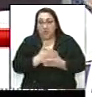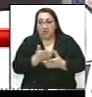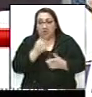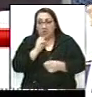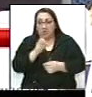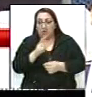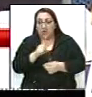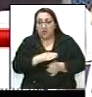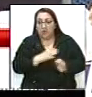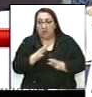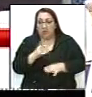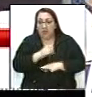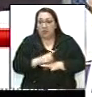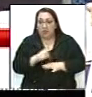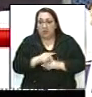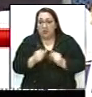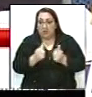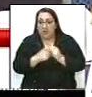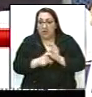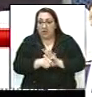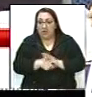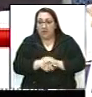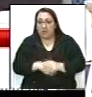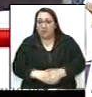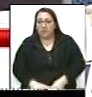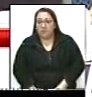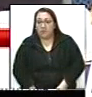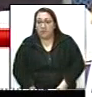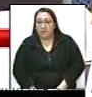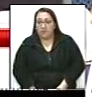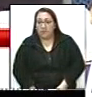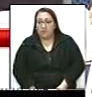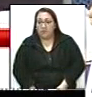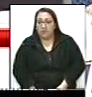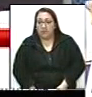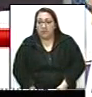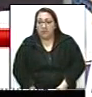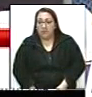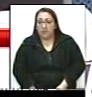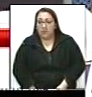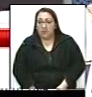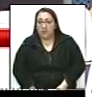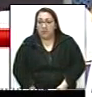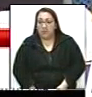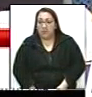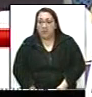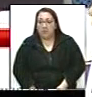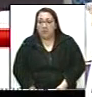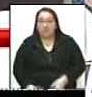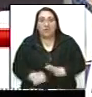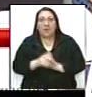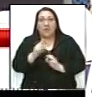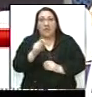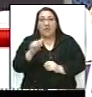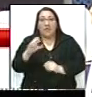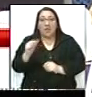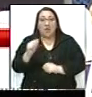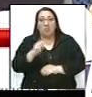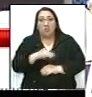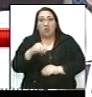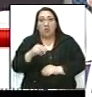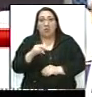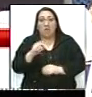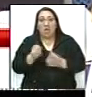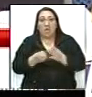dicen que eso va en el desarrollo de la ley, el tema de que Tacna, invento, Tacna, Moquegua y Arequipa irían